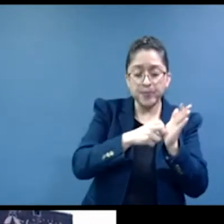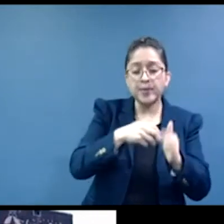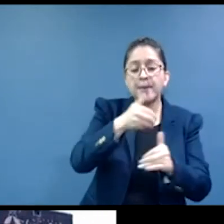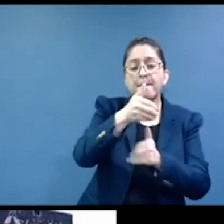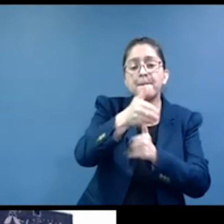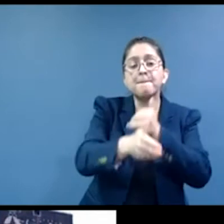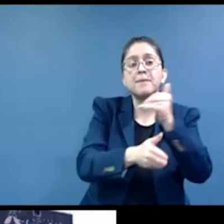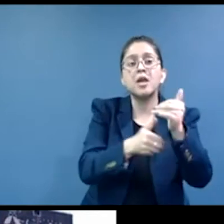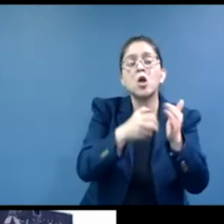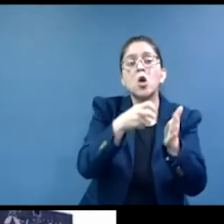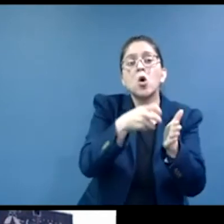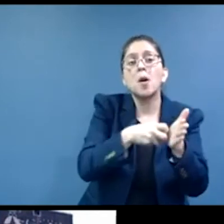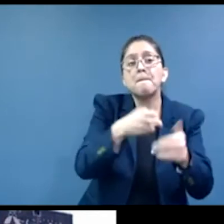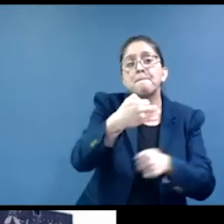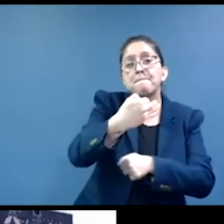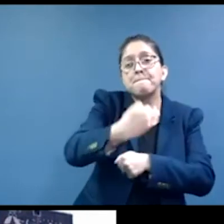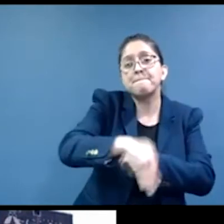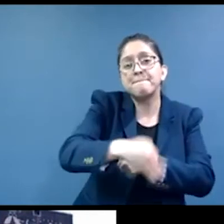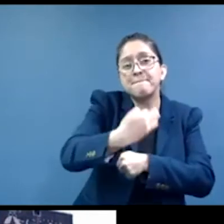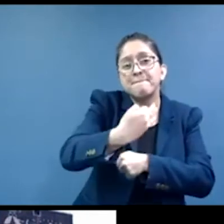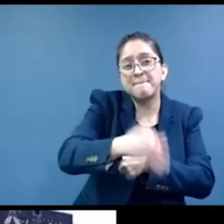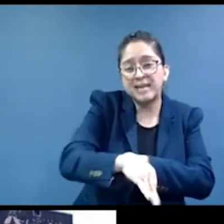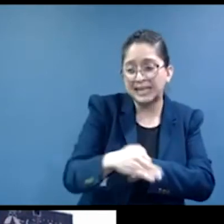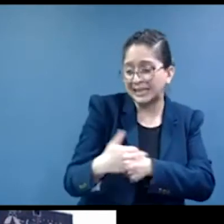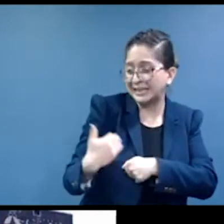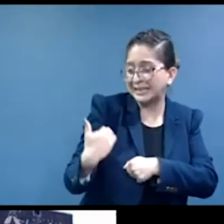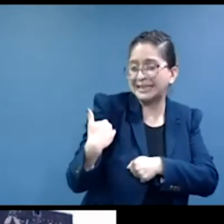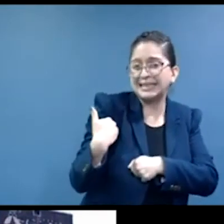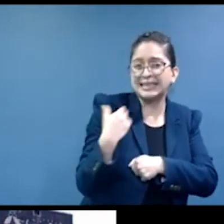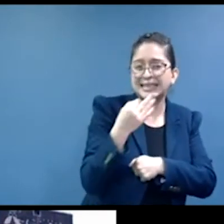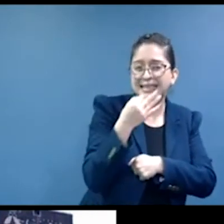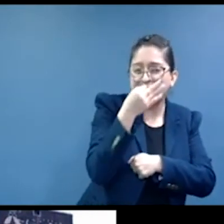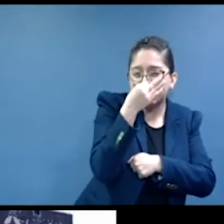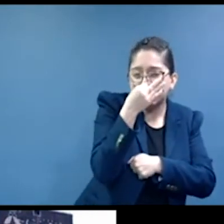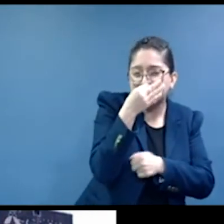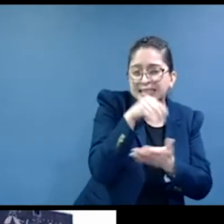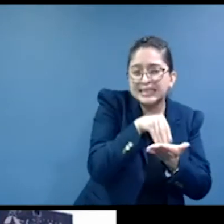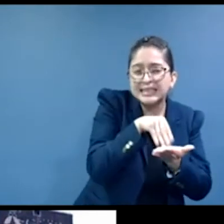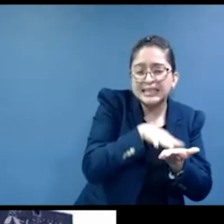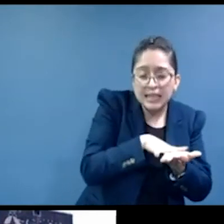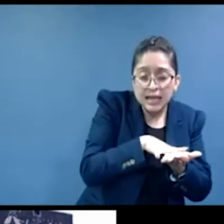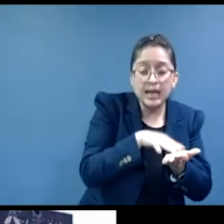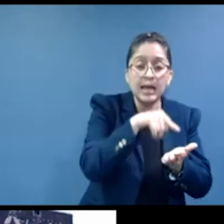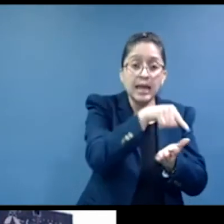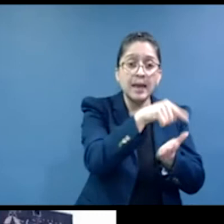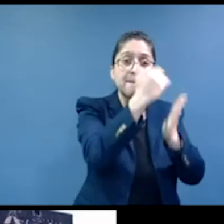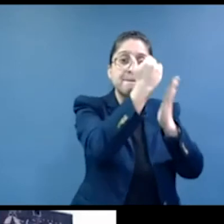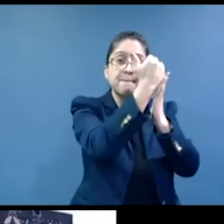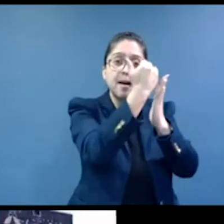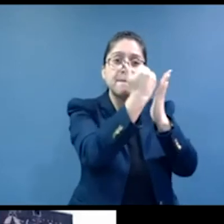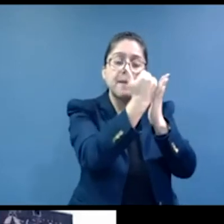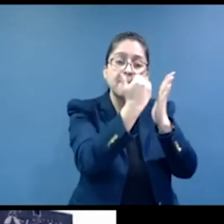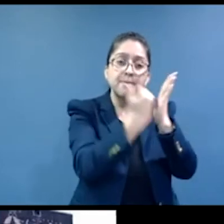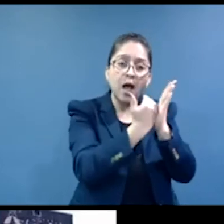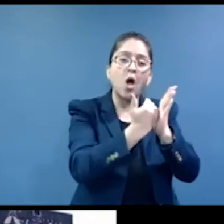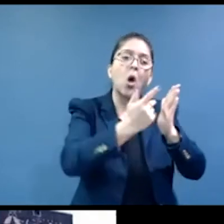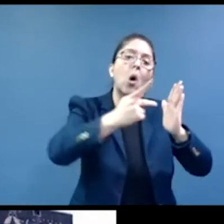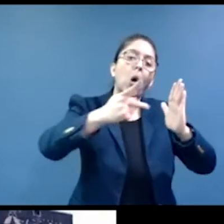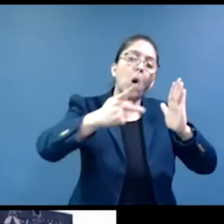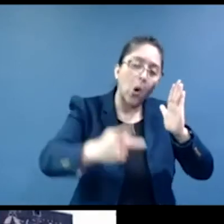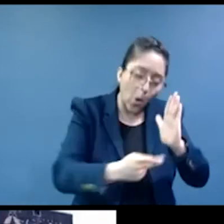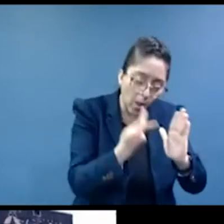parcial que es muy reciente, y en estos criterios vuelven a reiterarse, ¿no? El centro